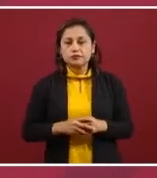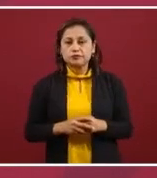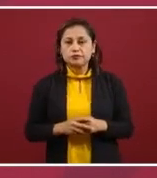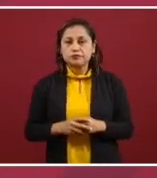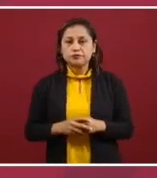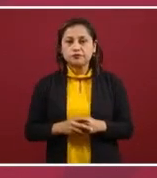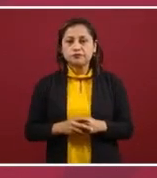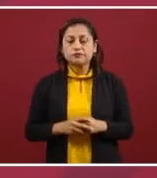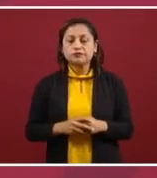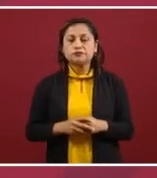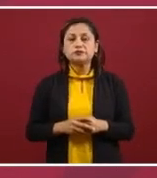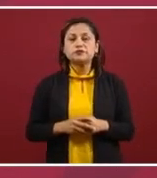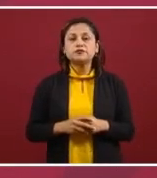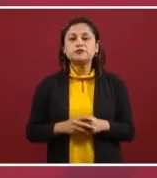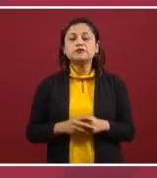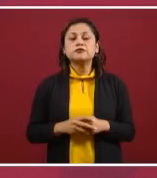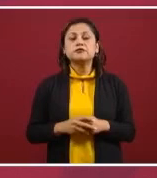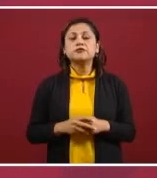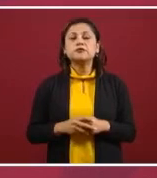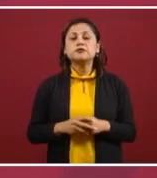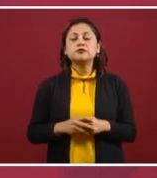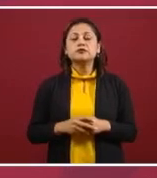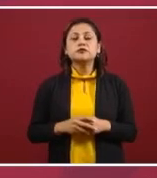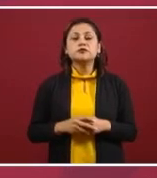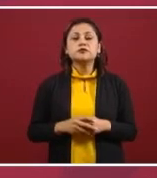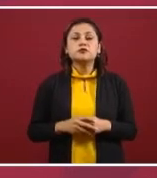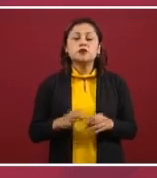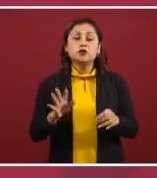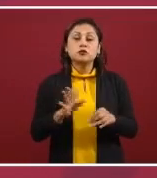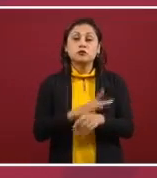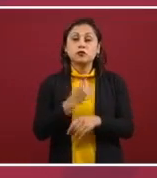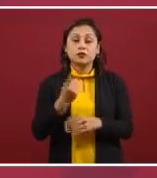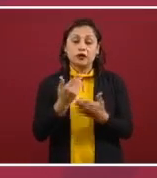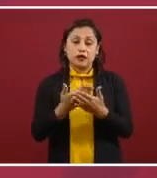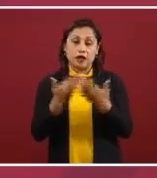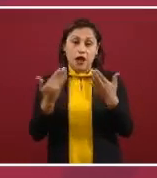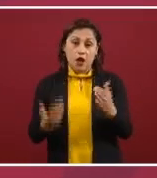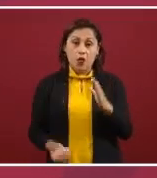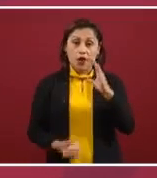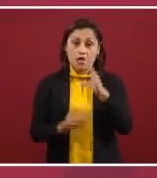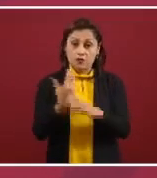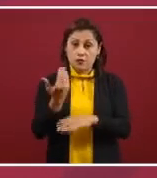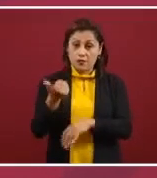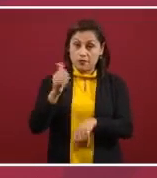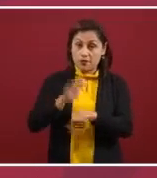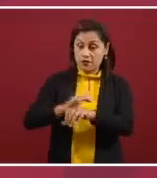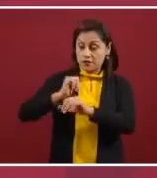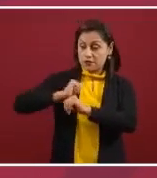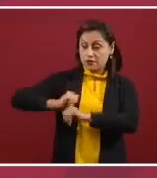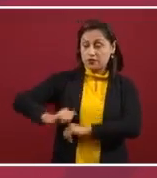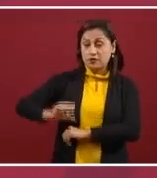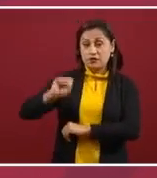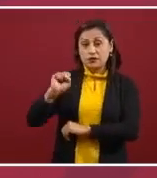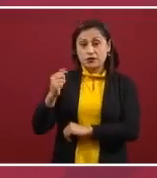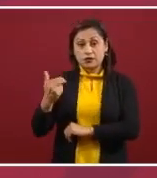Una de las características de la nueva administración en el manejo de la hacienda pública,